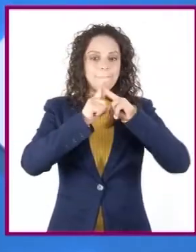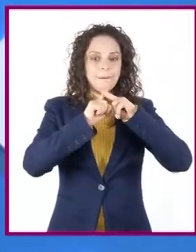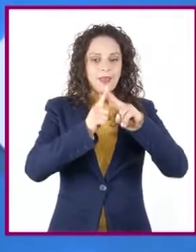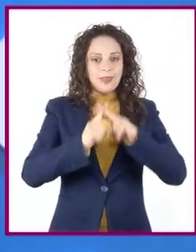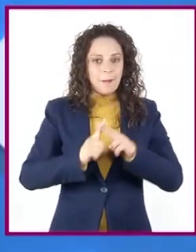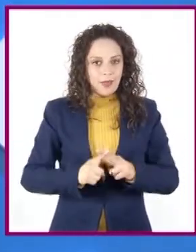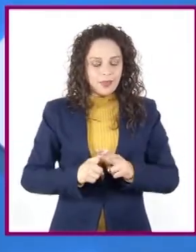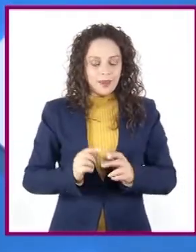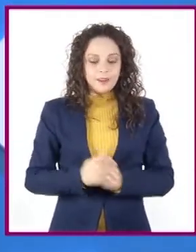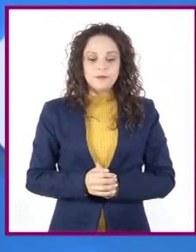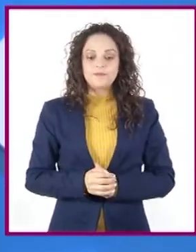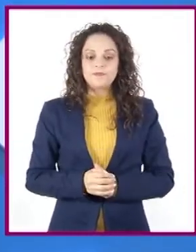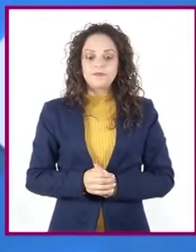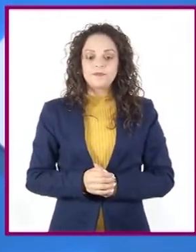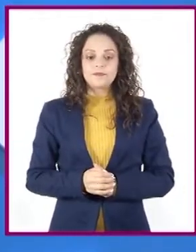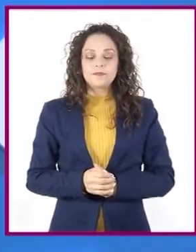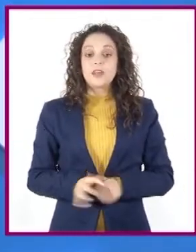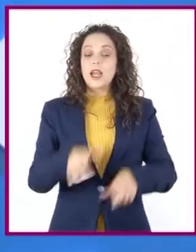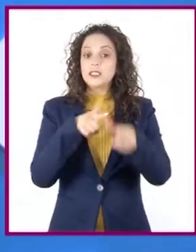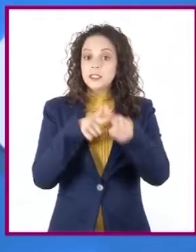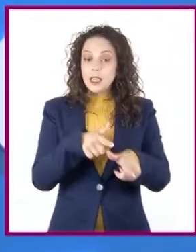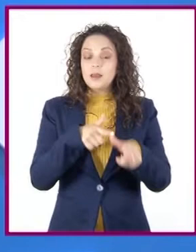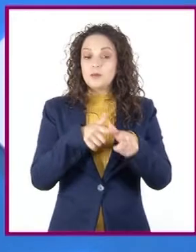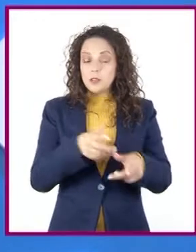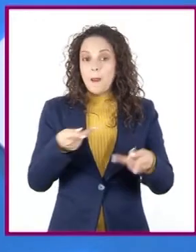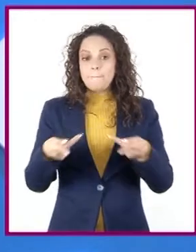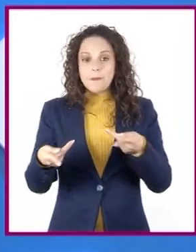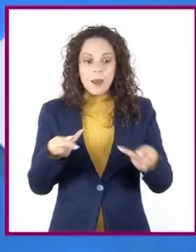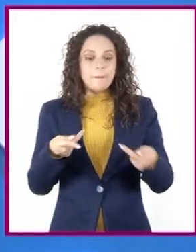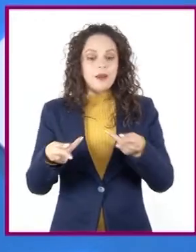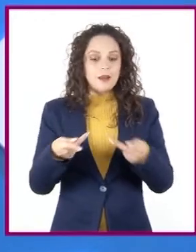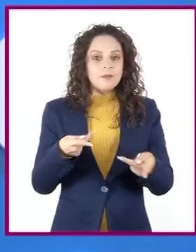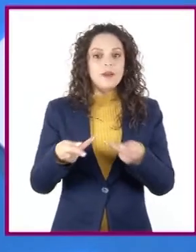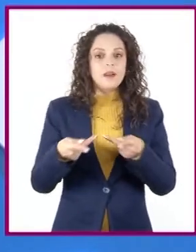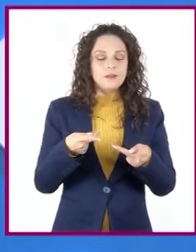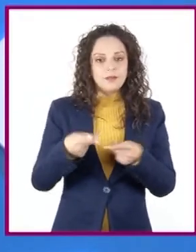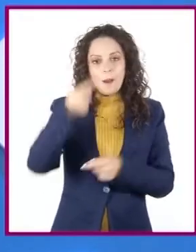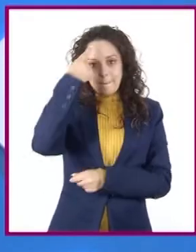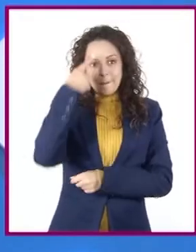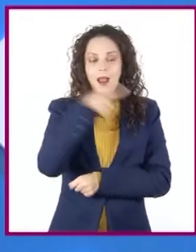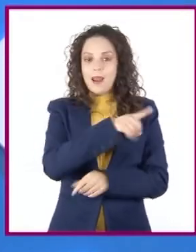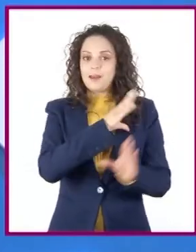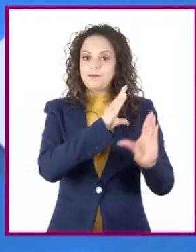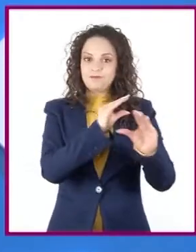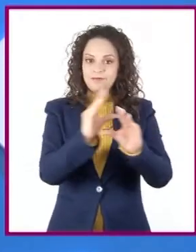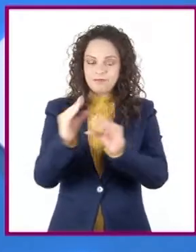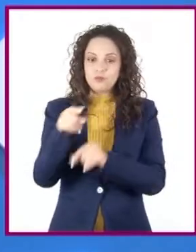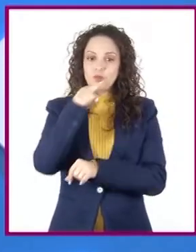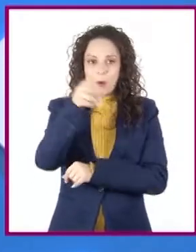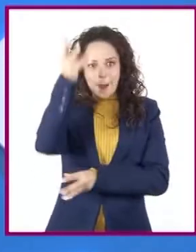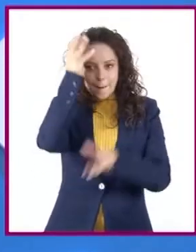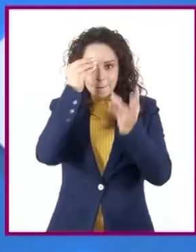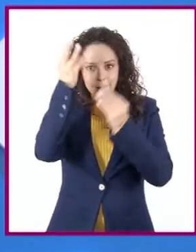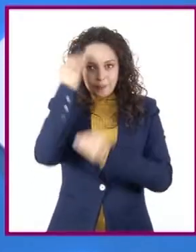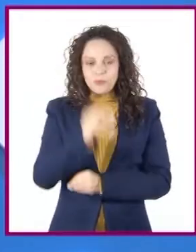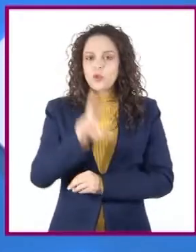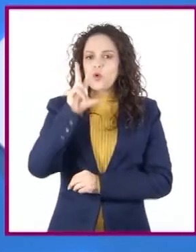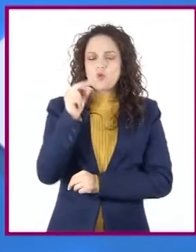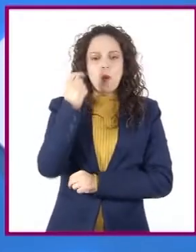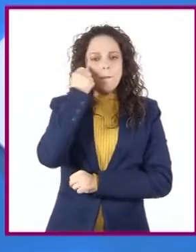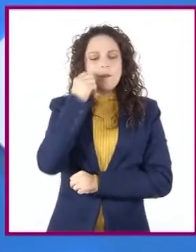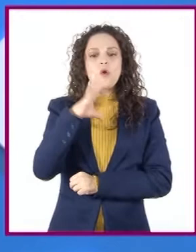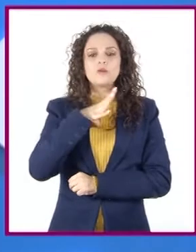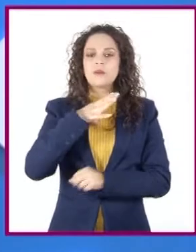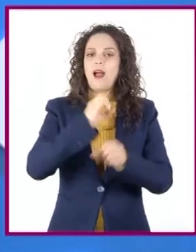Continuamos preparando sesiones a distancia para que ustedes, alumnas y alumnos, sigan aprendiendo aún en este tiempo de contingencia,